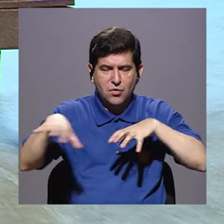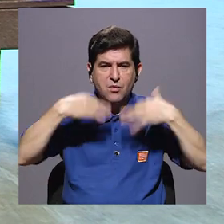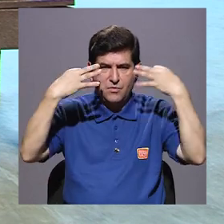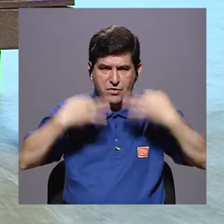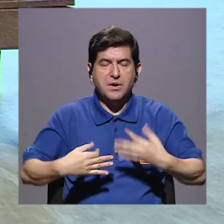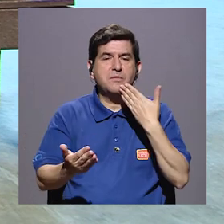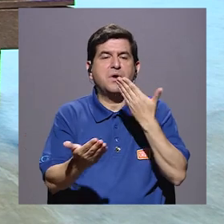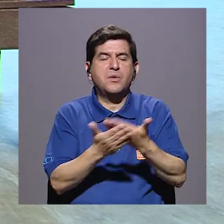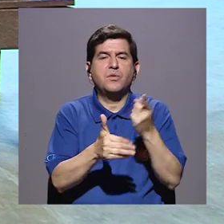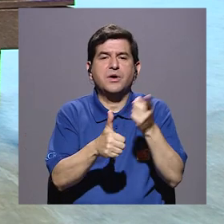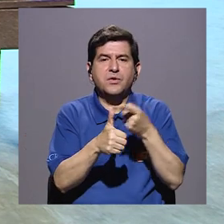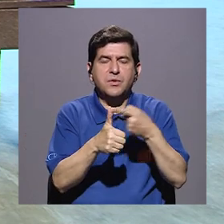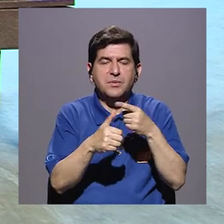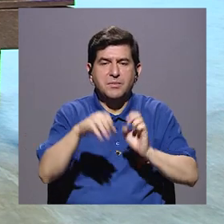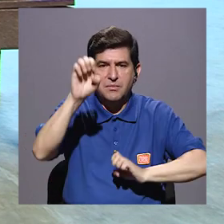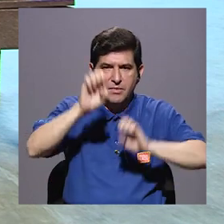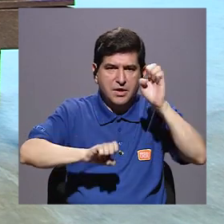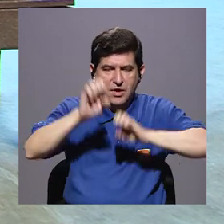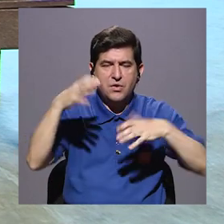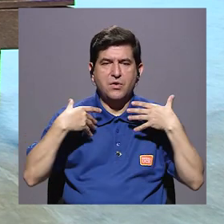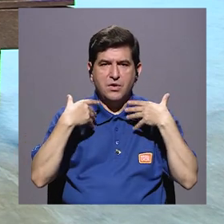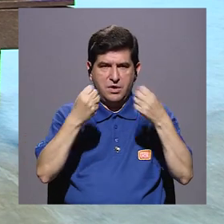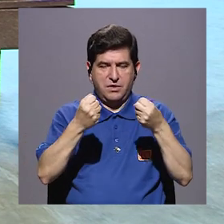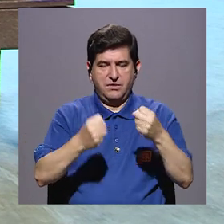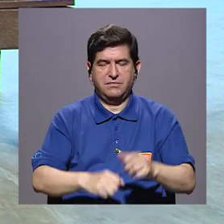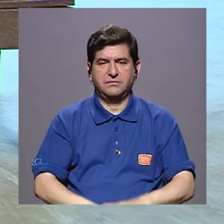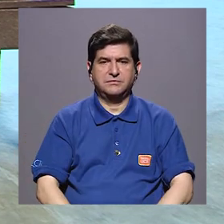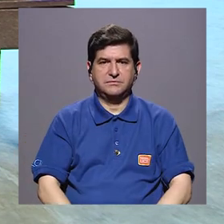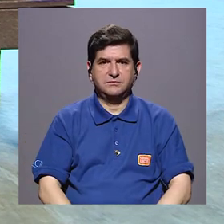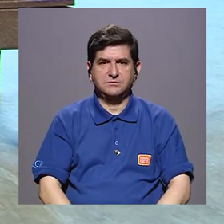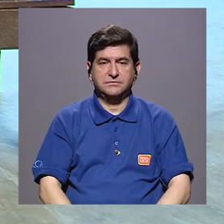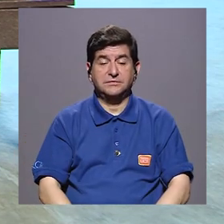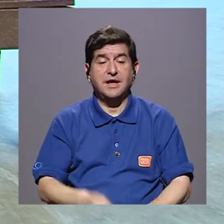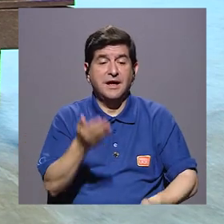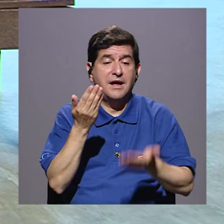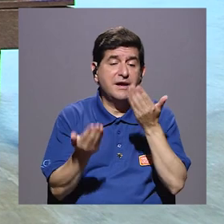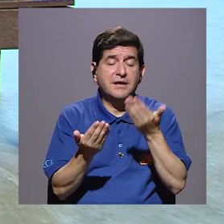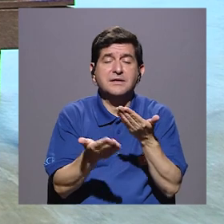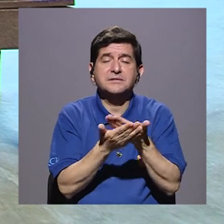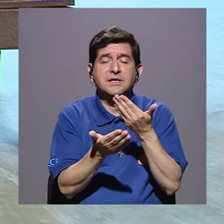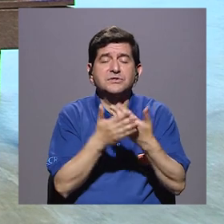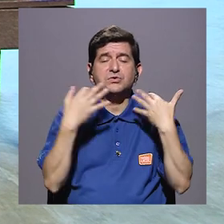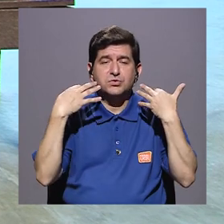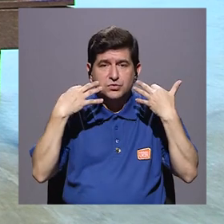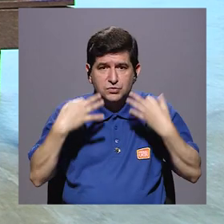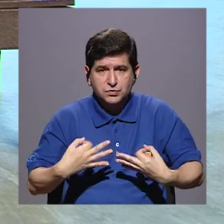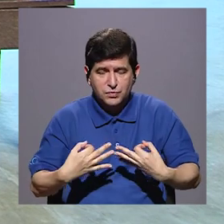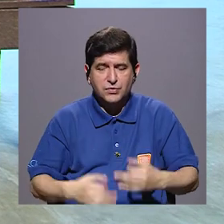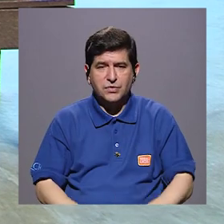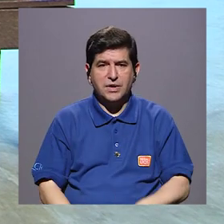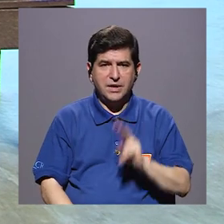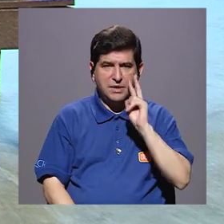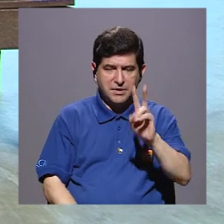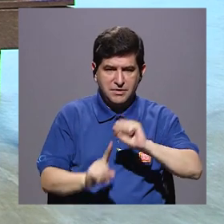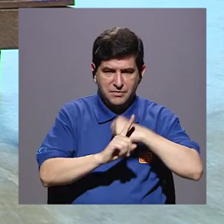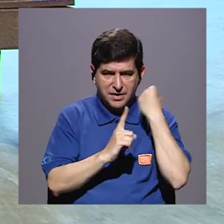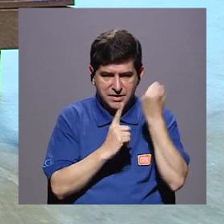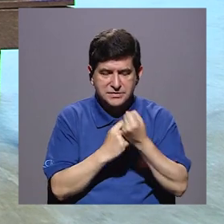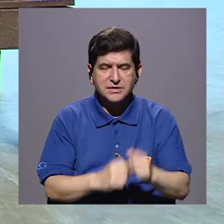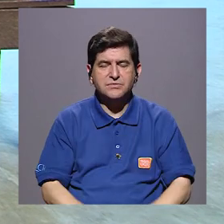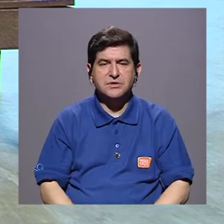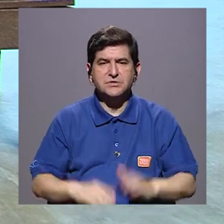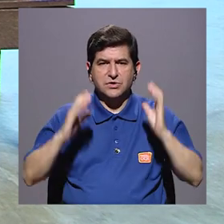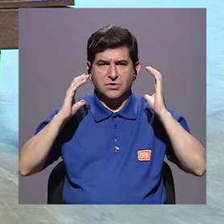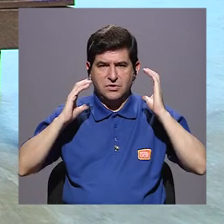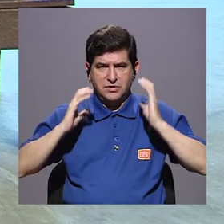ejercicio, sería bueno primero evaluar la salud, ¿no?, para ver cómo se encuentra, quizás alguna probita física para ver cómo se encuentra a nivel de